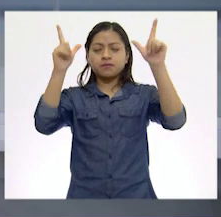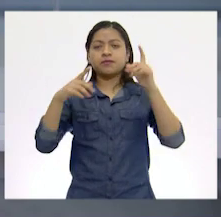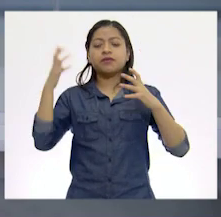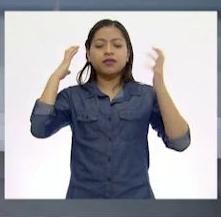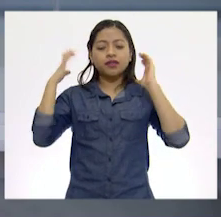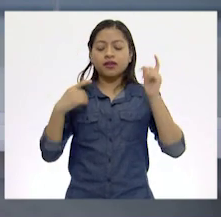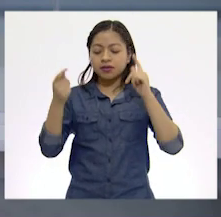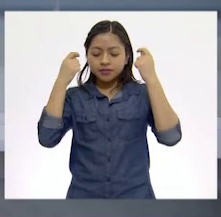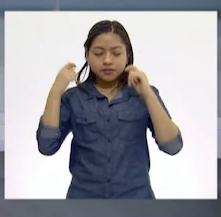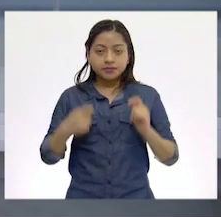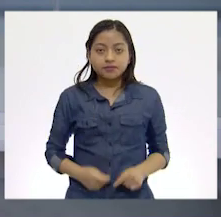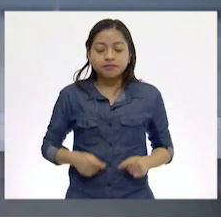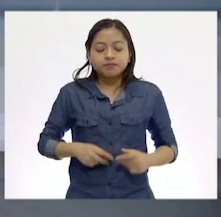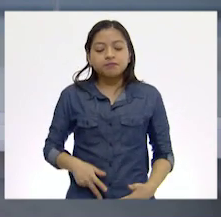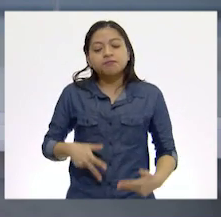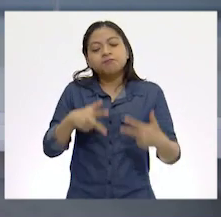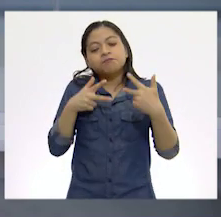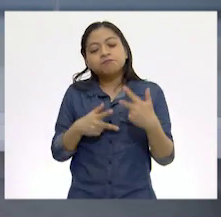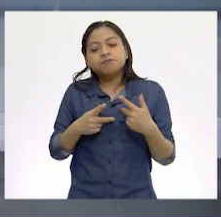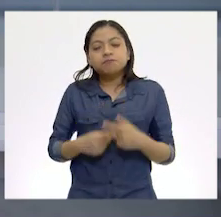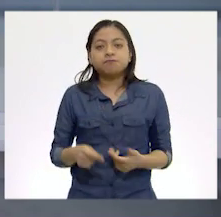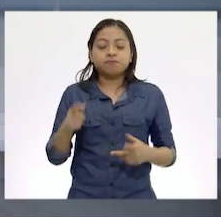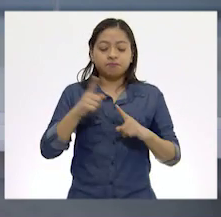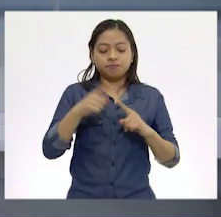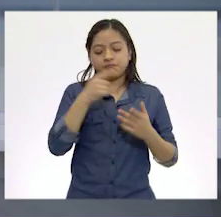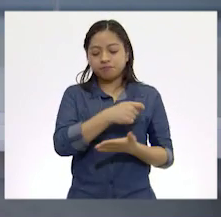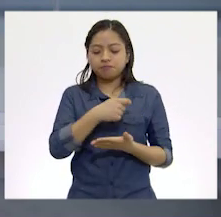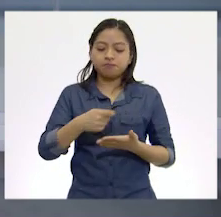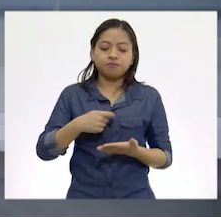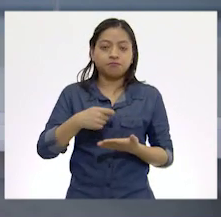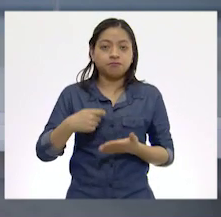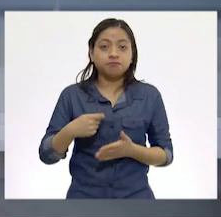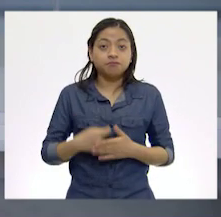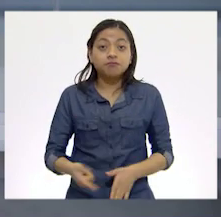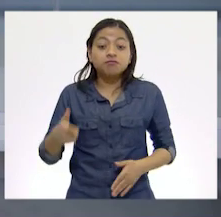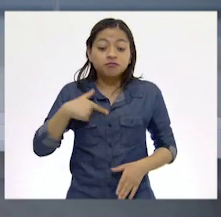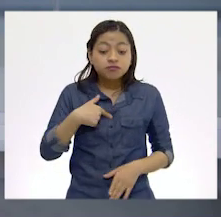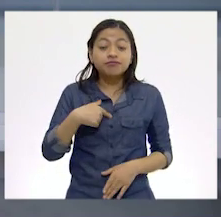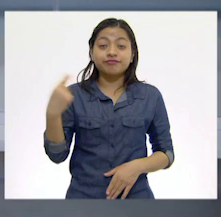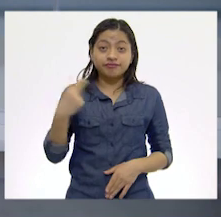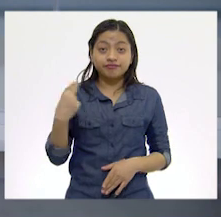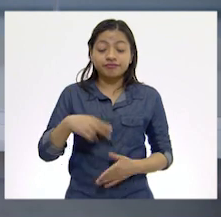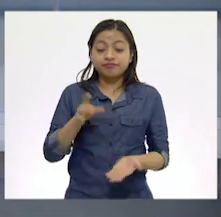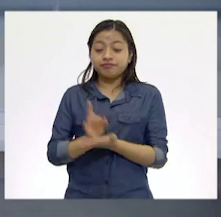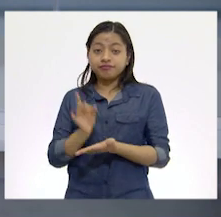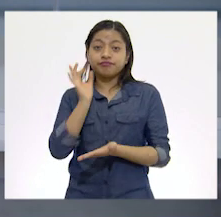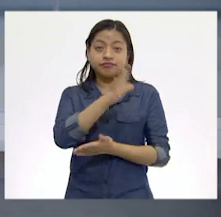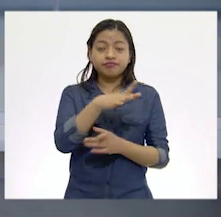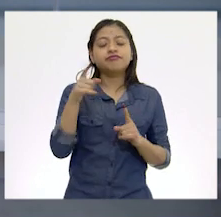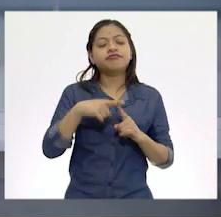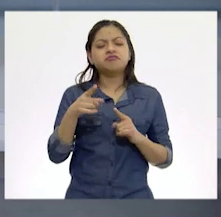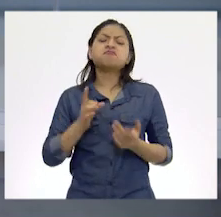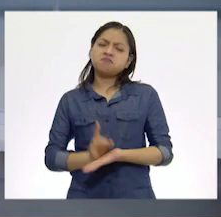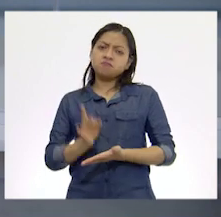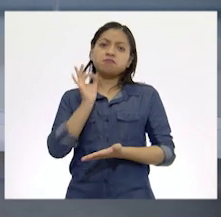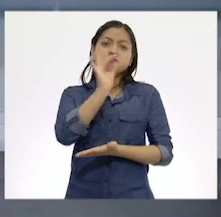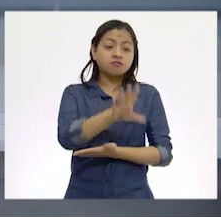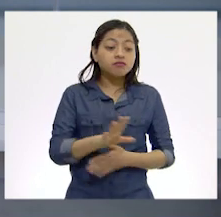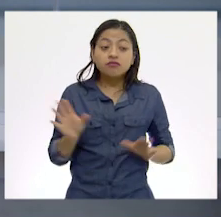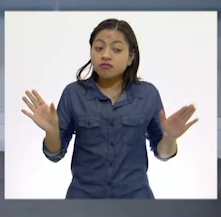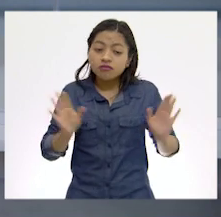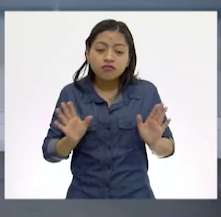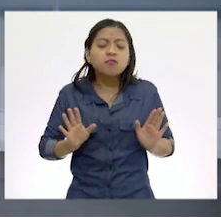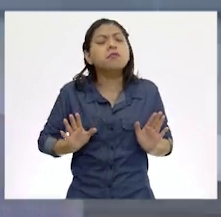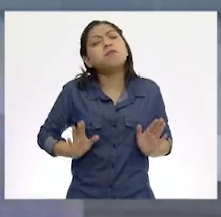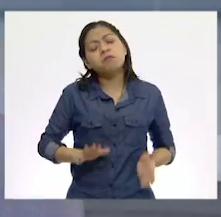las tareas, saco mis cosas y me pongo a hacer la tarea y si tengo que mandar evidencia, le mandé evidencia y si no, nada más marco